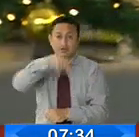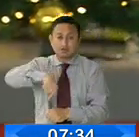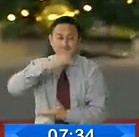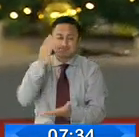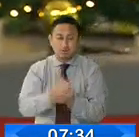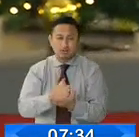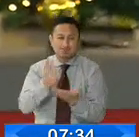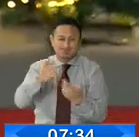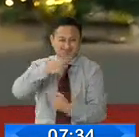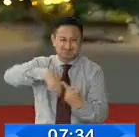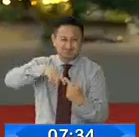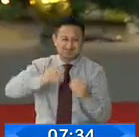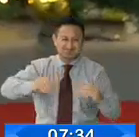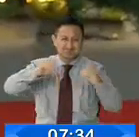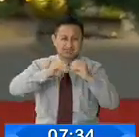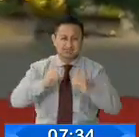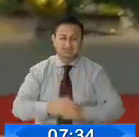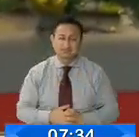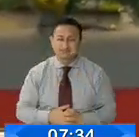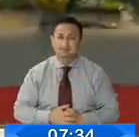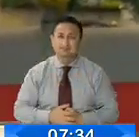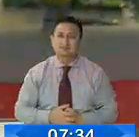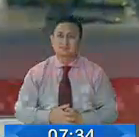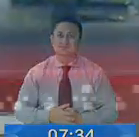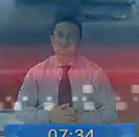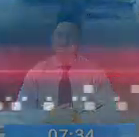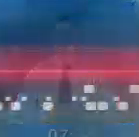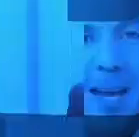pausa. Nosotros y unos pocos.